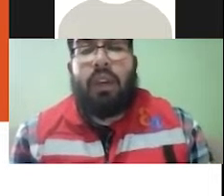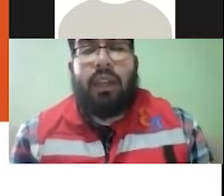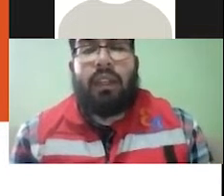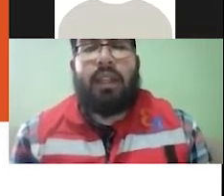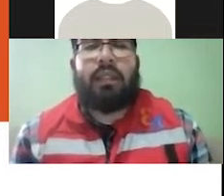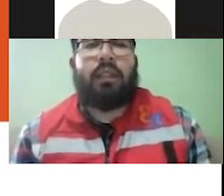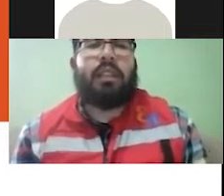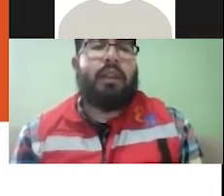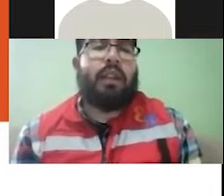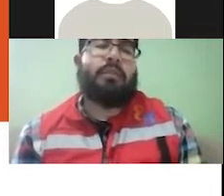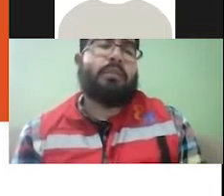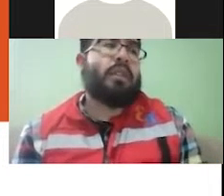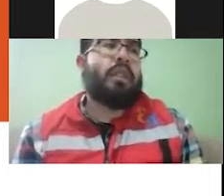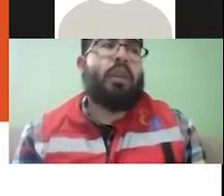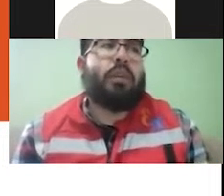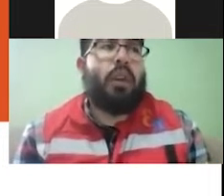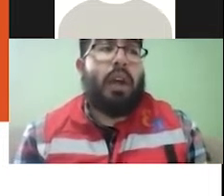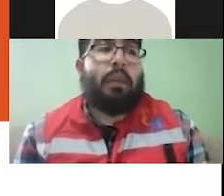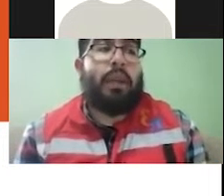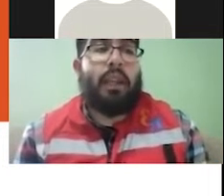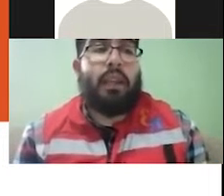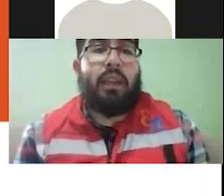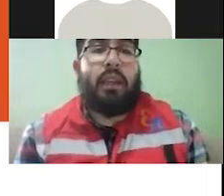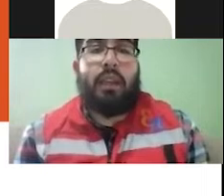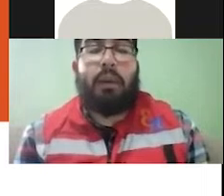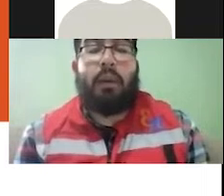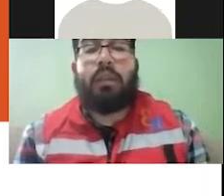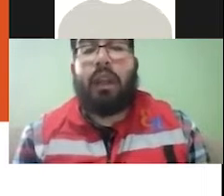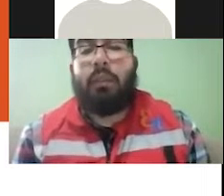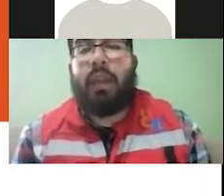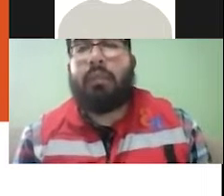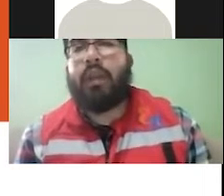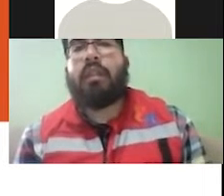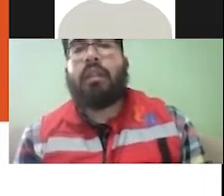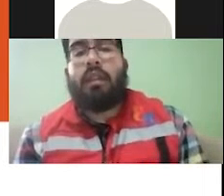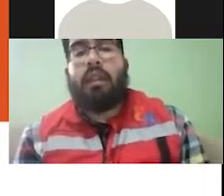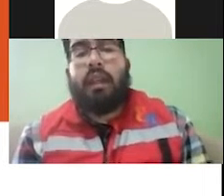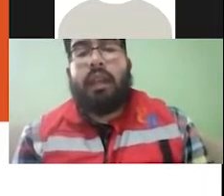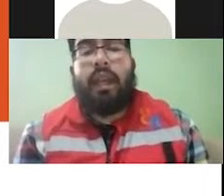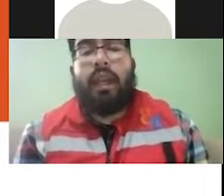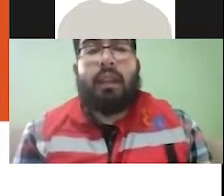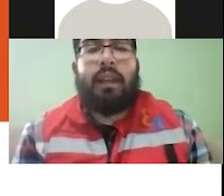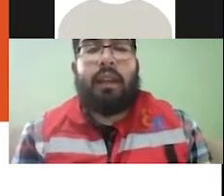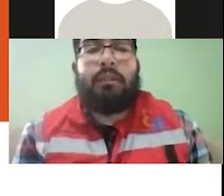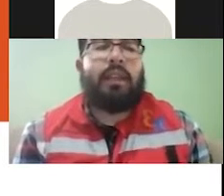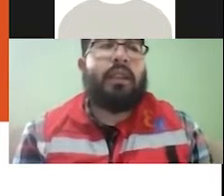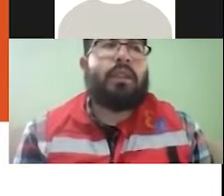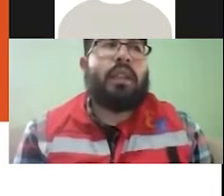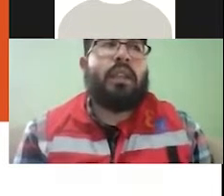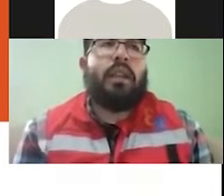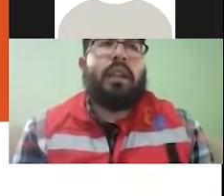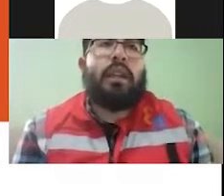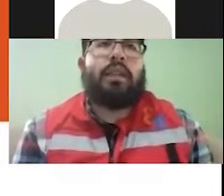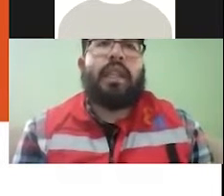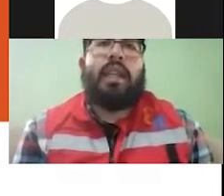es lo que quizás nos hace falta. No sé, por ejemplo, la brigada de evacuación y repliegue, pues, ¿qué hace falta? No